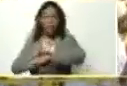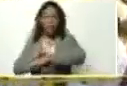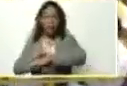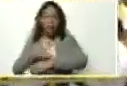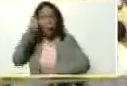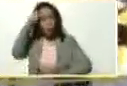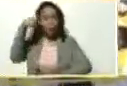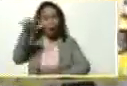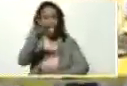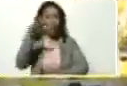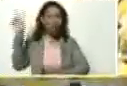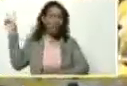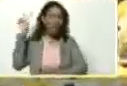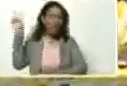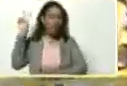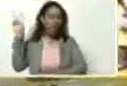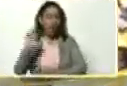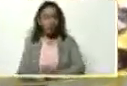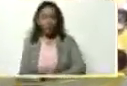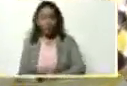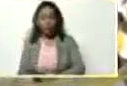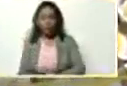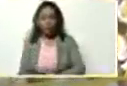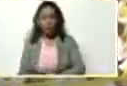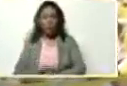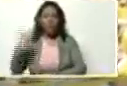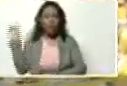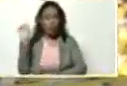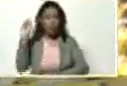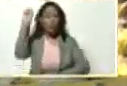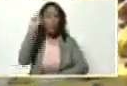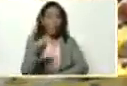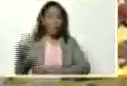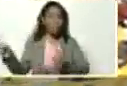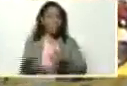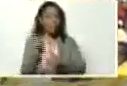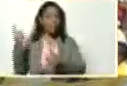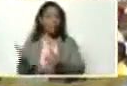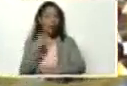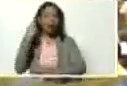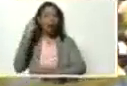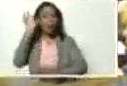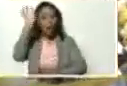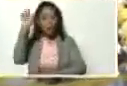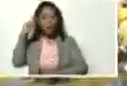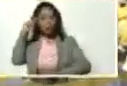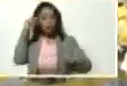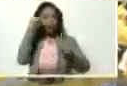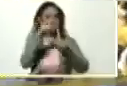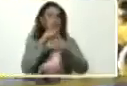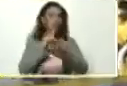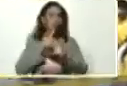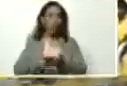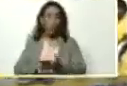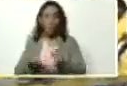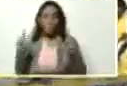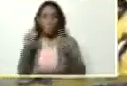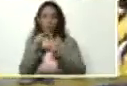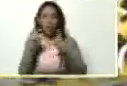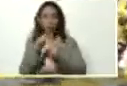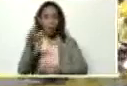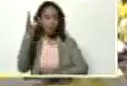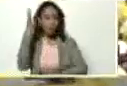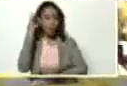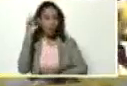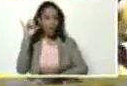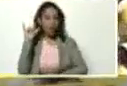la población venezolana. Venezuela también ha sido el principal país en cumplir el objetivo de la misión. Palabras de Joglenis